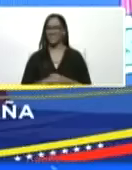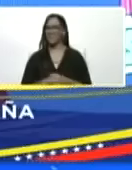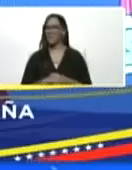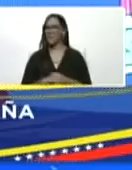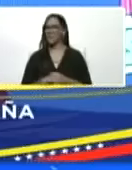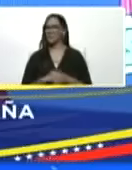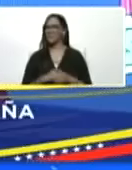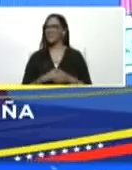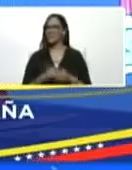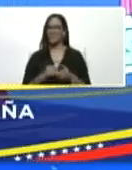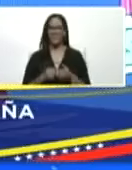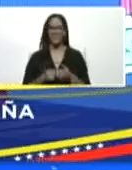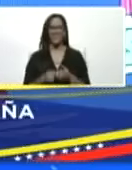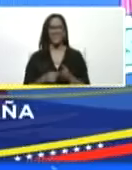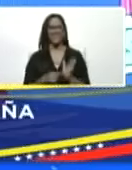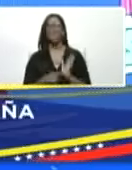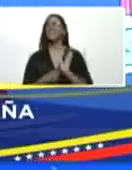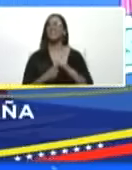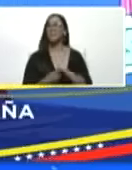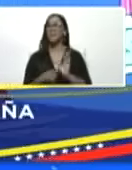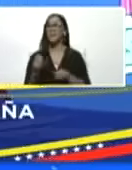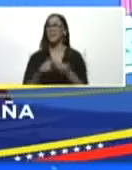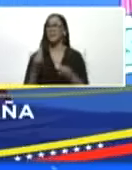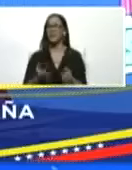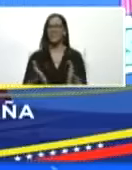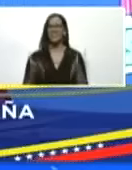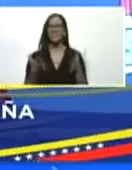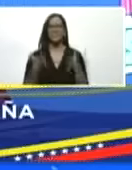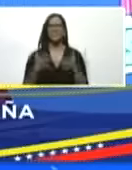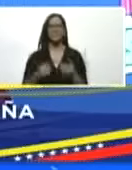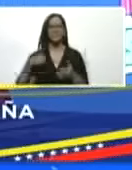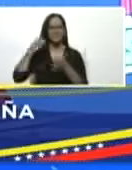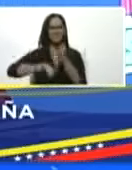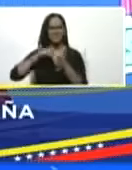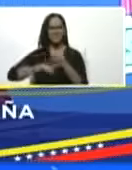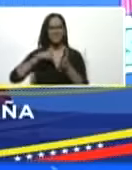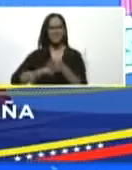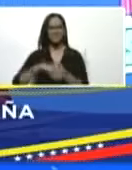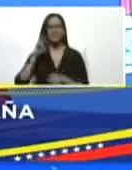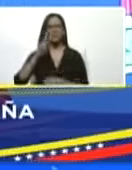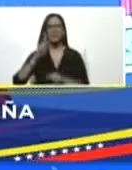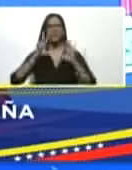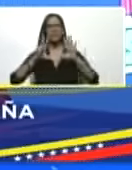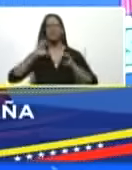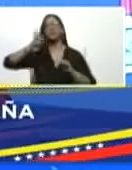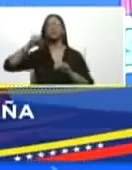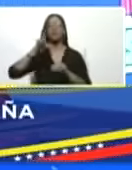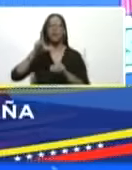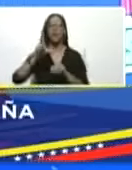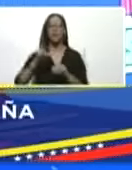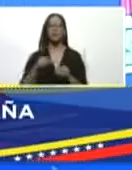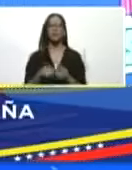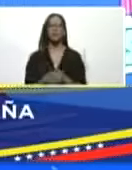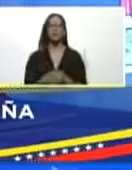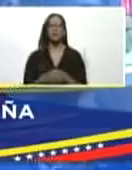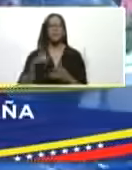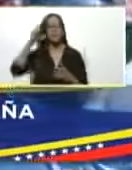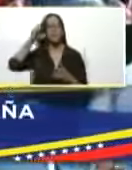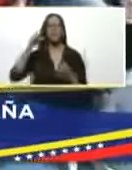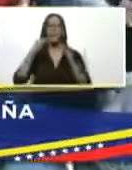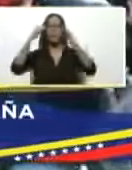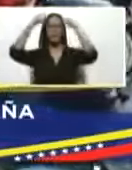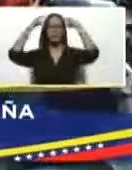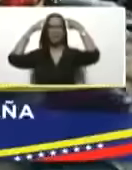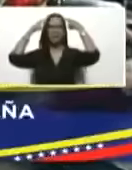y ganar, como vamos a ganar, la batalla del 28 de julio, día en que el comandante Hugo